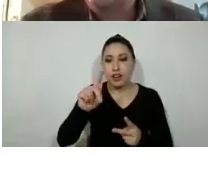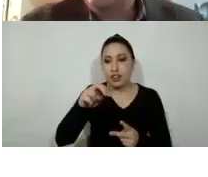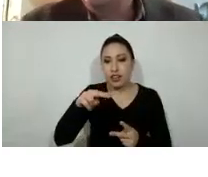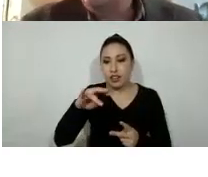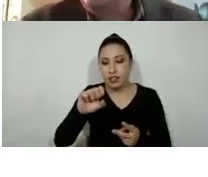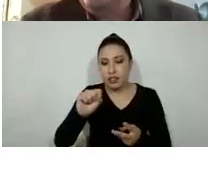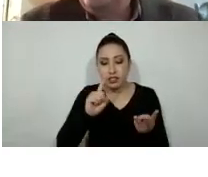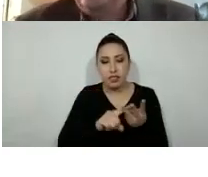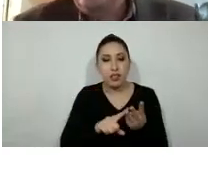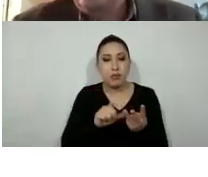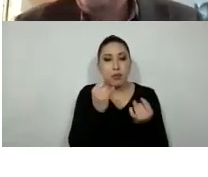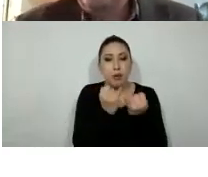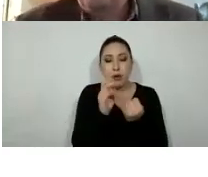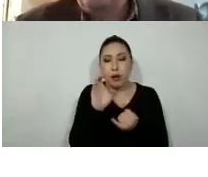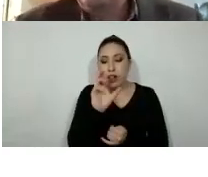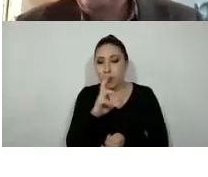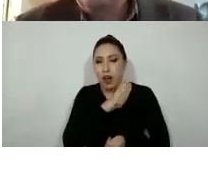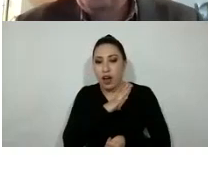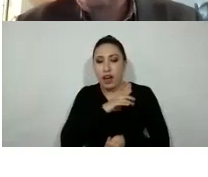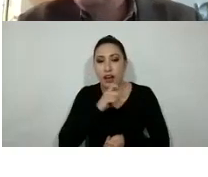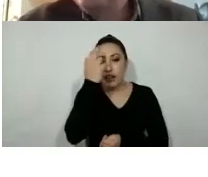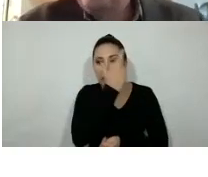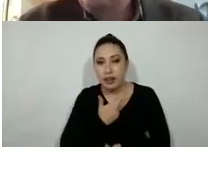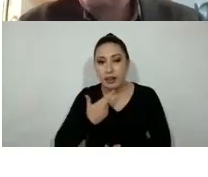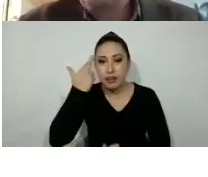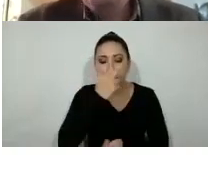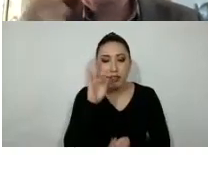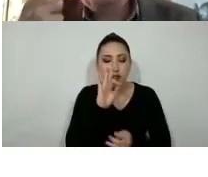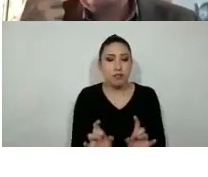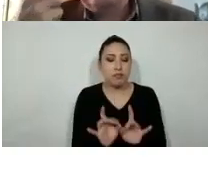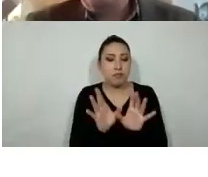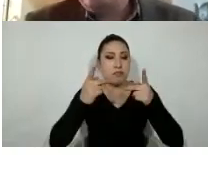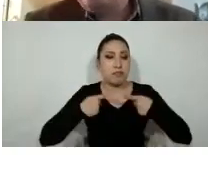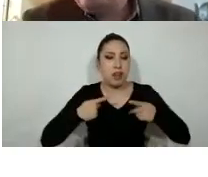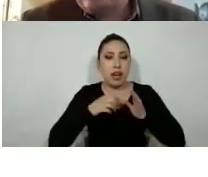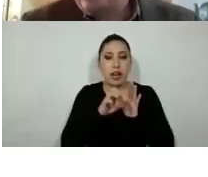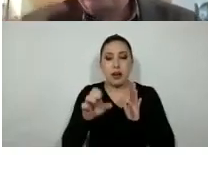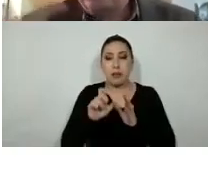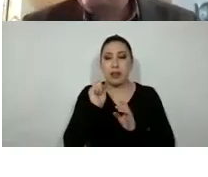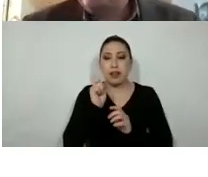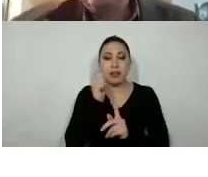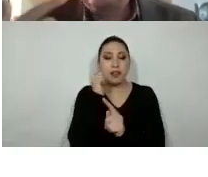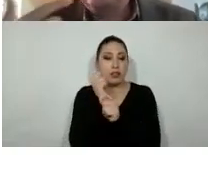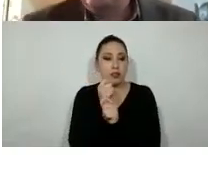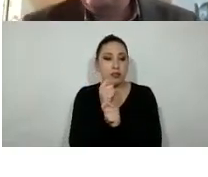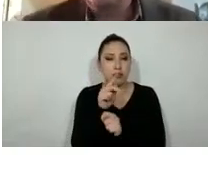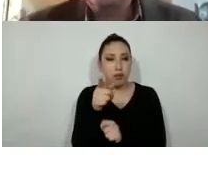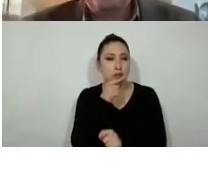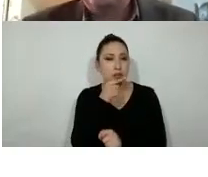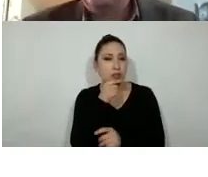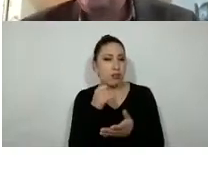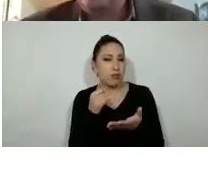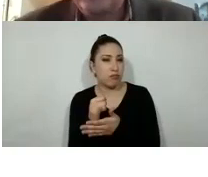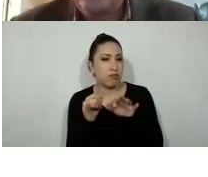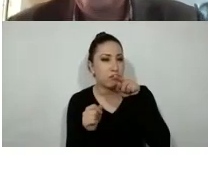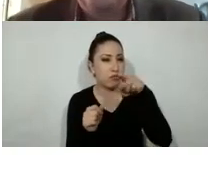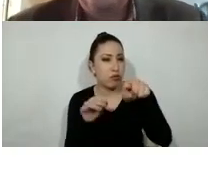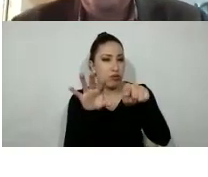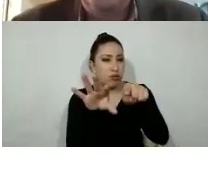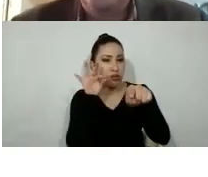revisión aleatoria a las personas, por ejemplo, en el transporte público, que de pura vista el policía decide a quién revisa y a quién no